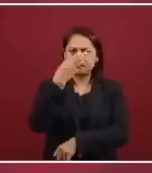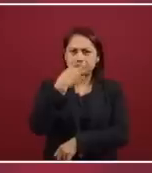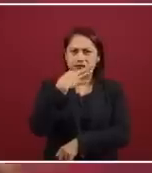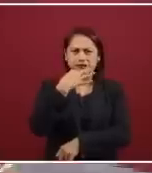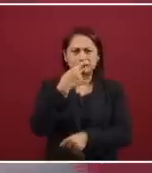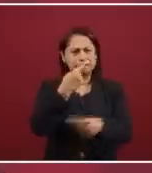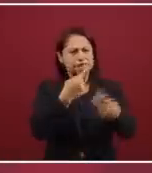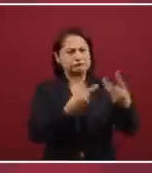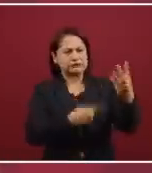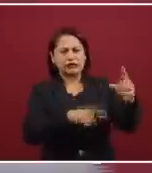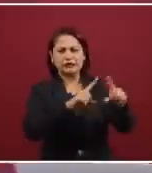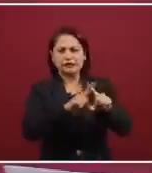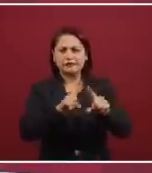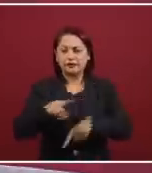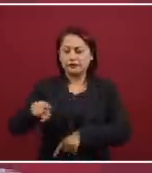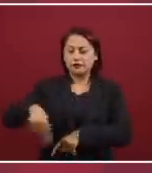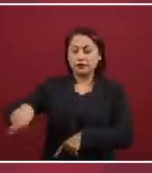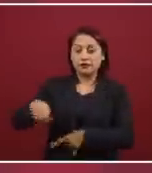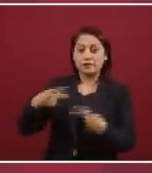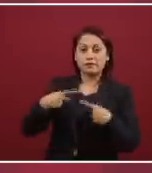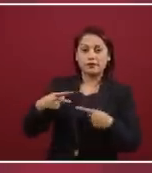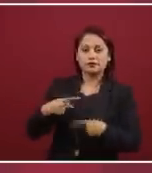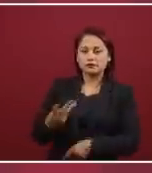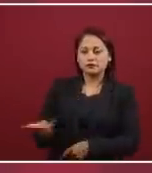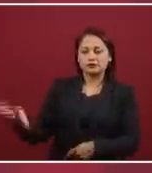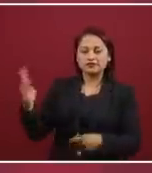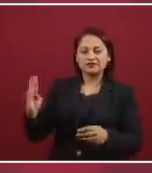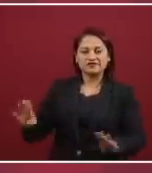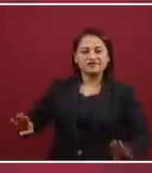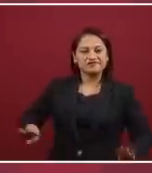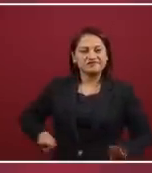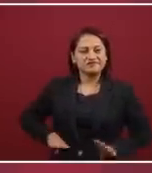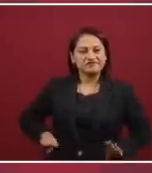porque hacían su agosto.